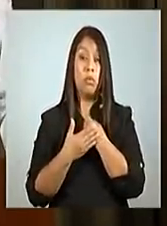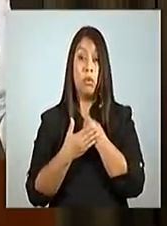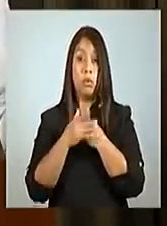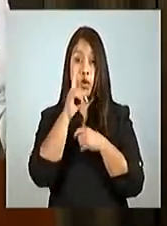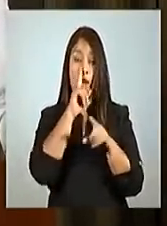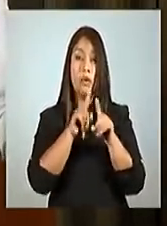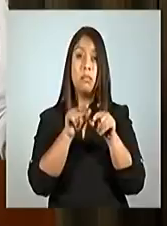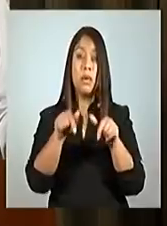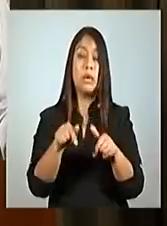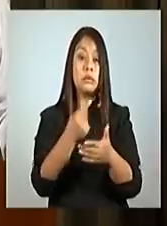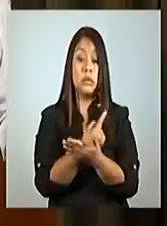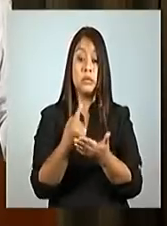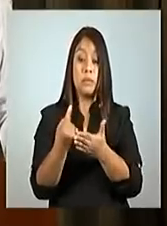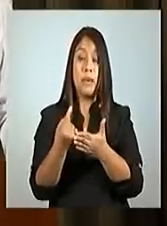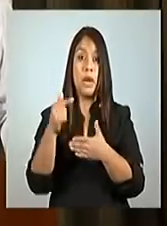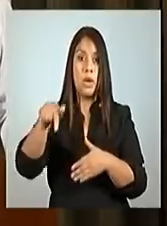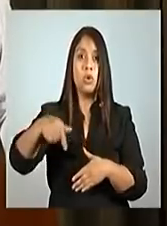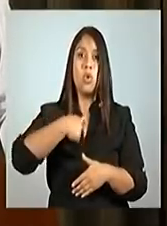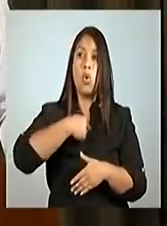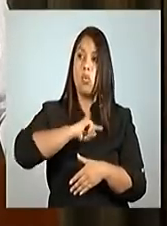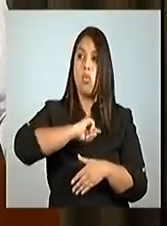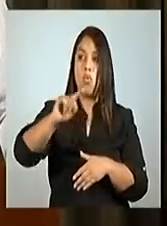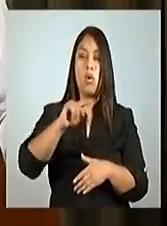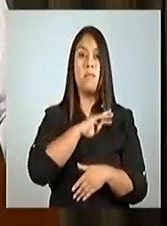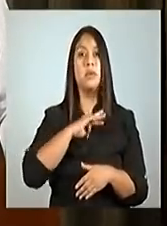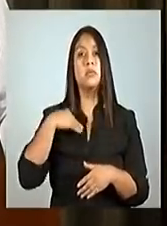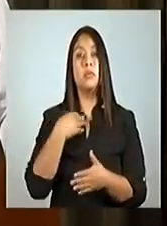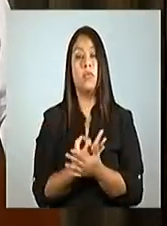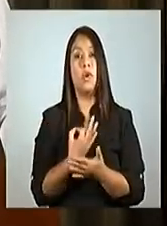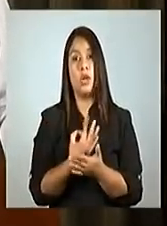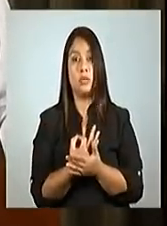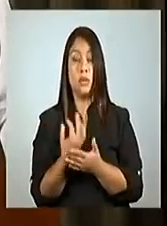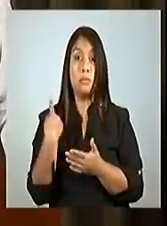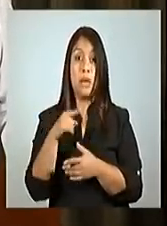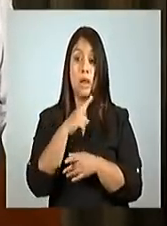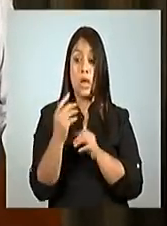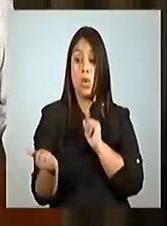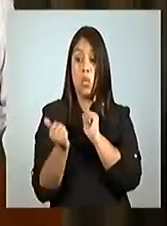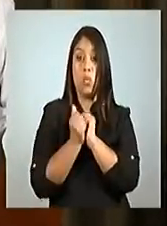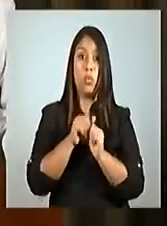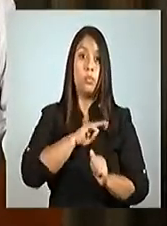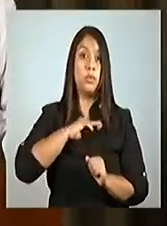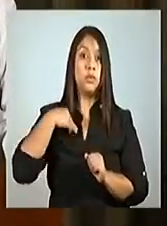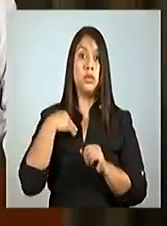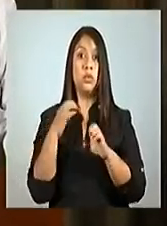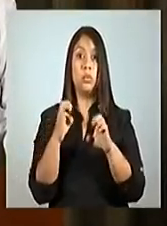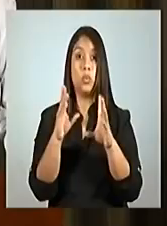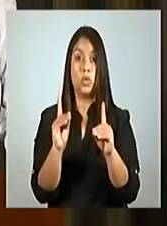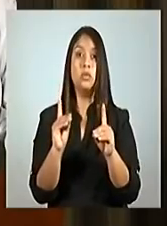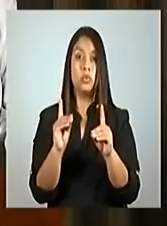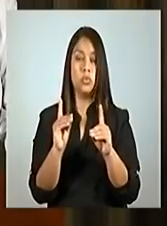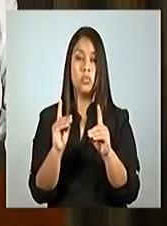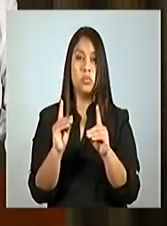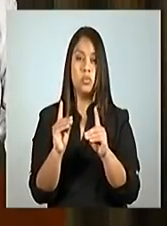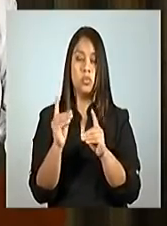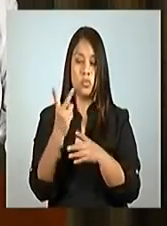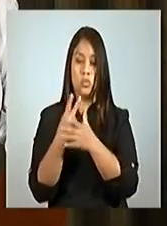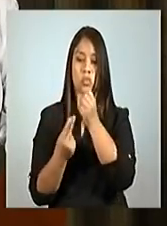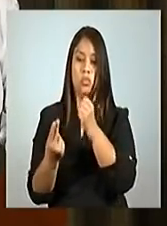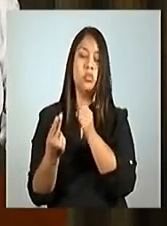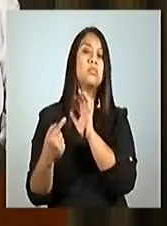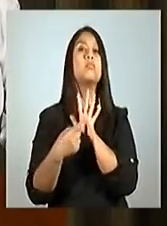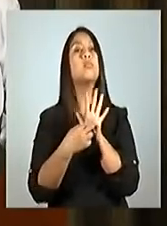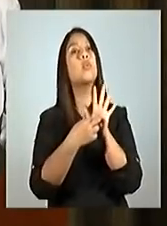también que esta semana ordenaré al Ministerio de Finanzas para que en conjunto con el Ministerio de Educación